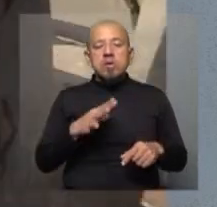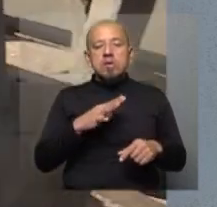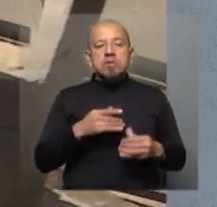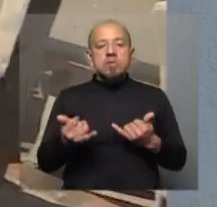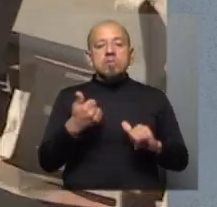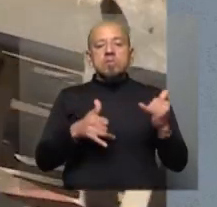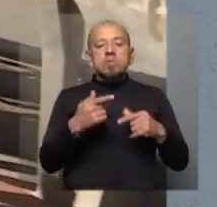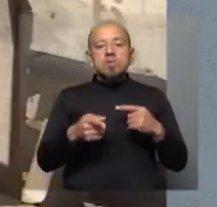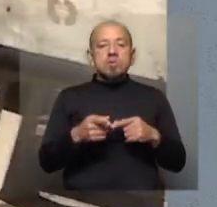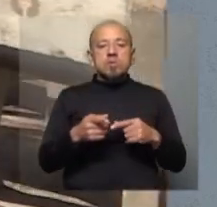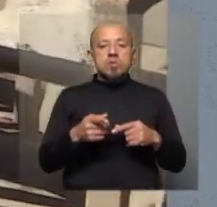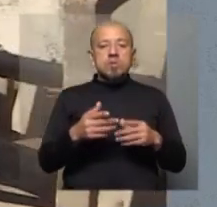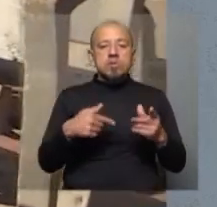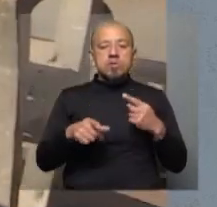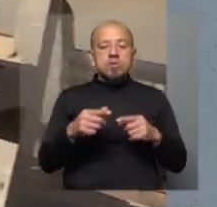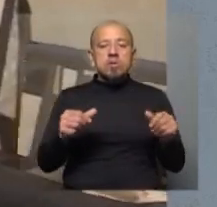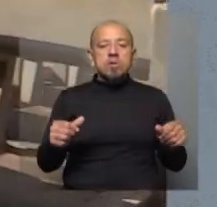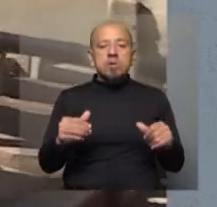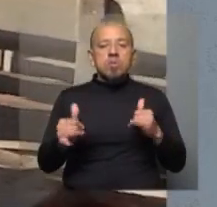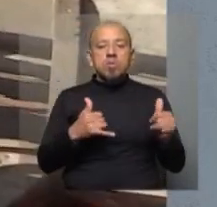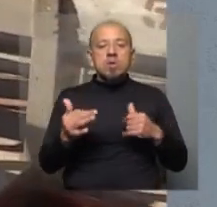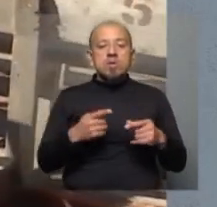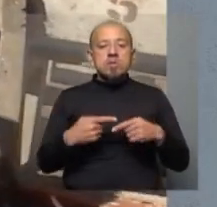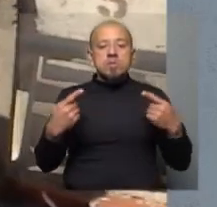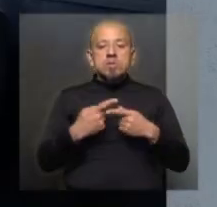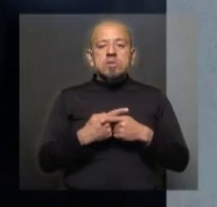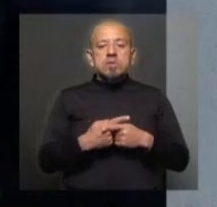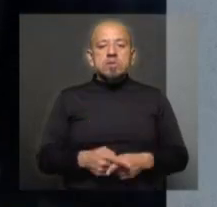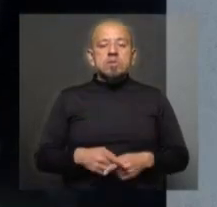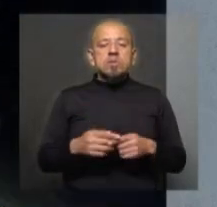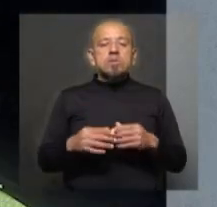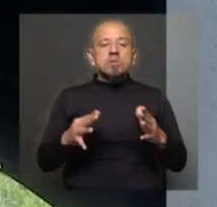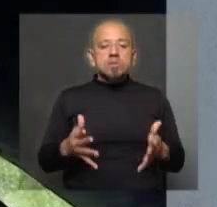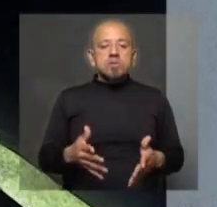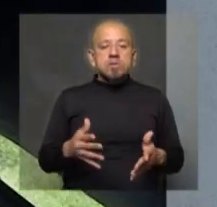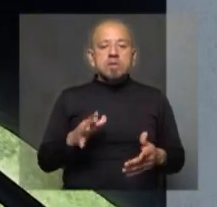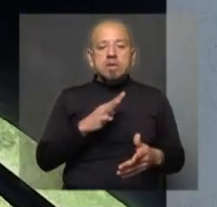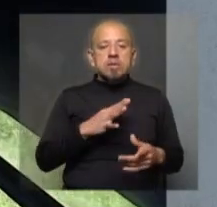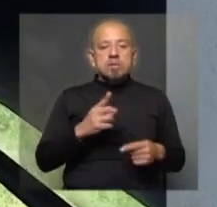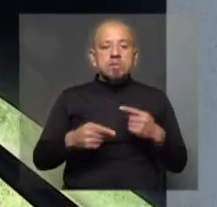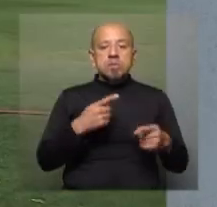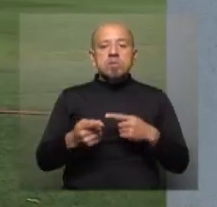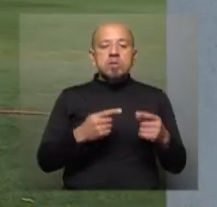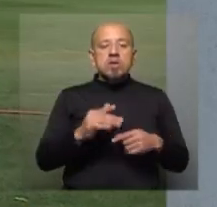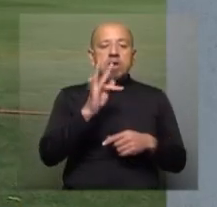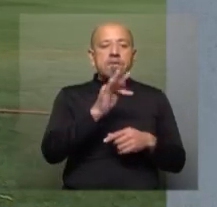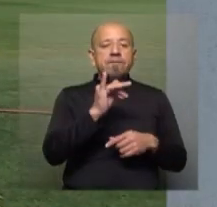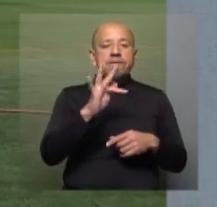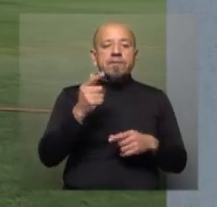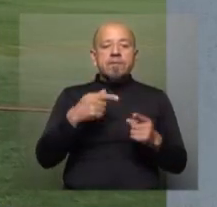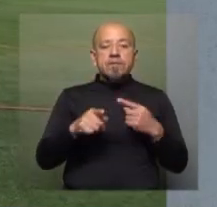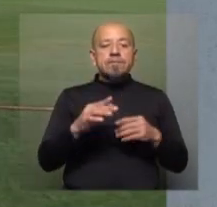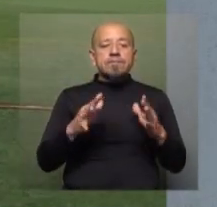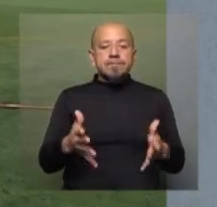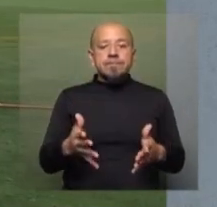bueno se va a jugar el partido inaugural Hay que seguir Armando de alguna manera las exigencias de Fifa de lo que es